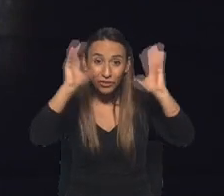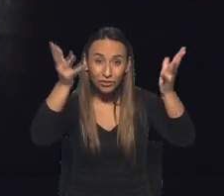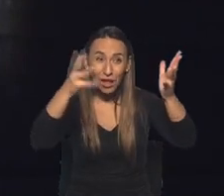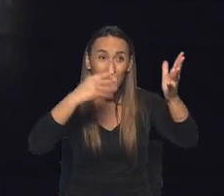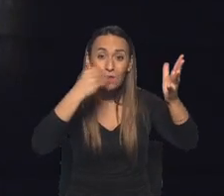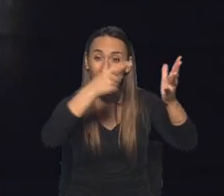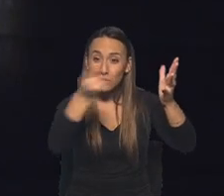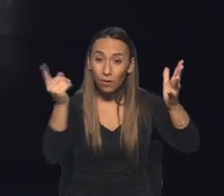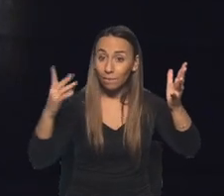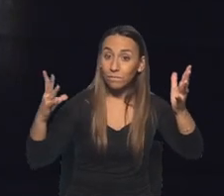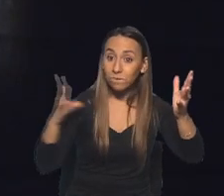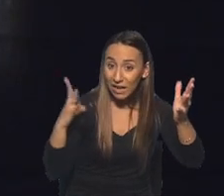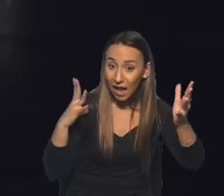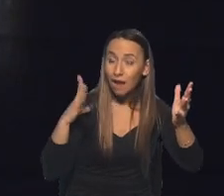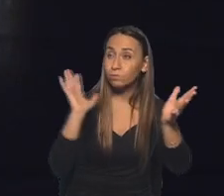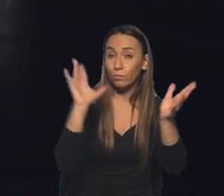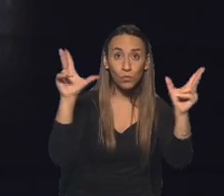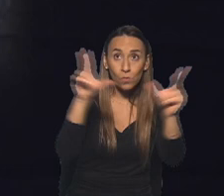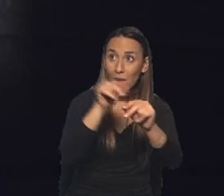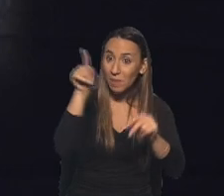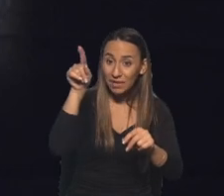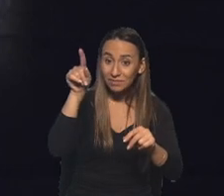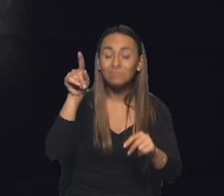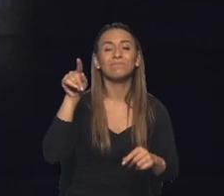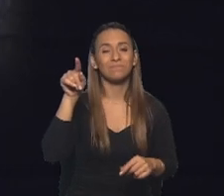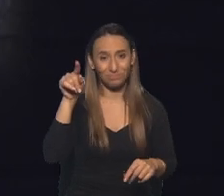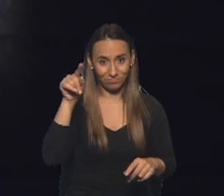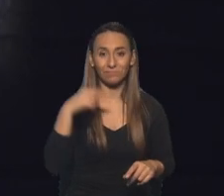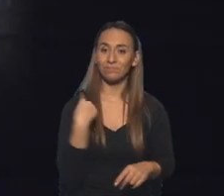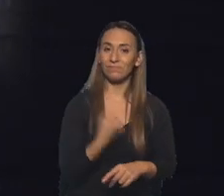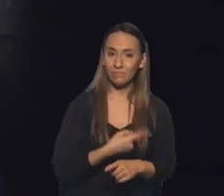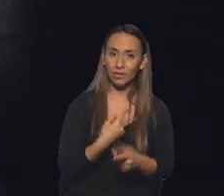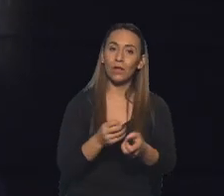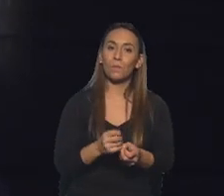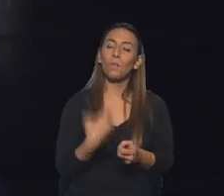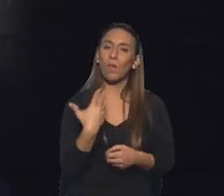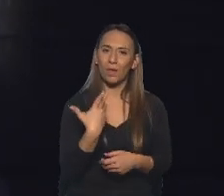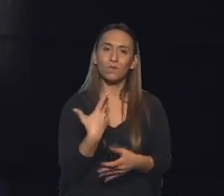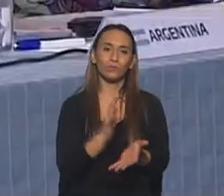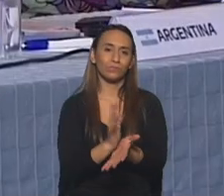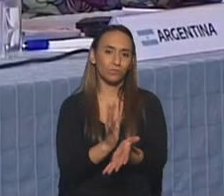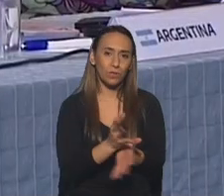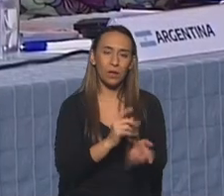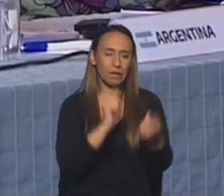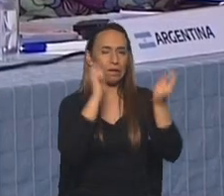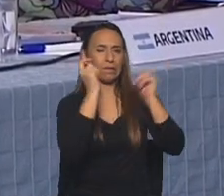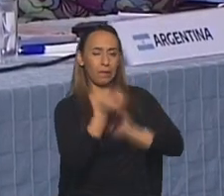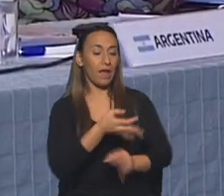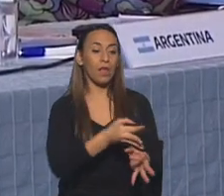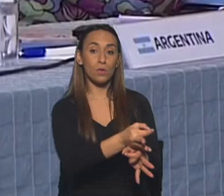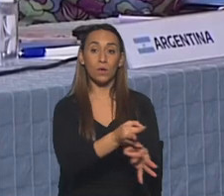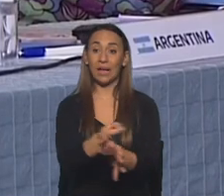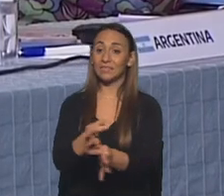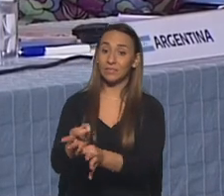la primera condición que tenemos para educar a nuestros chicos ya nuestras chicas que es